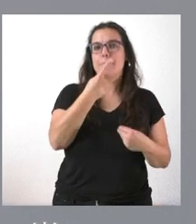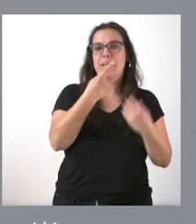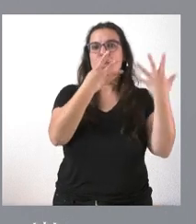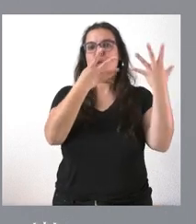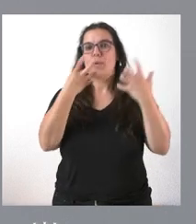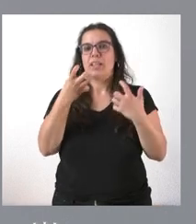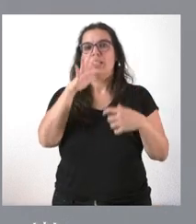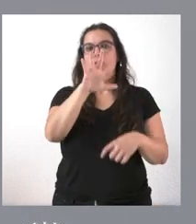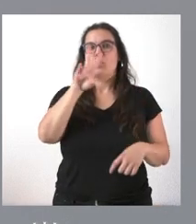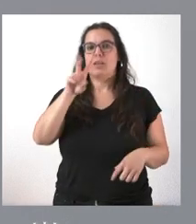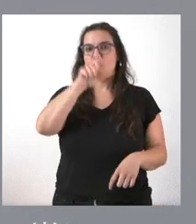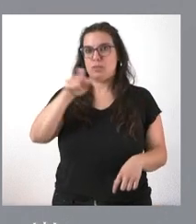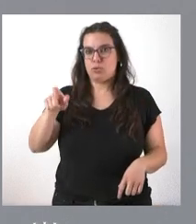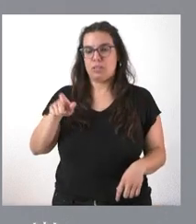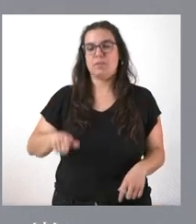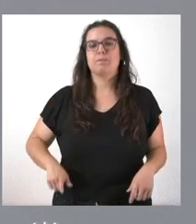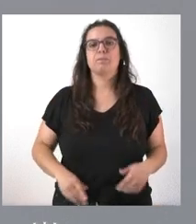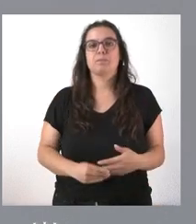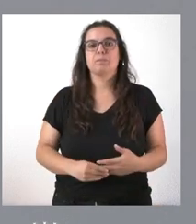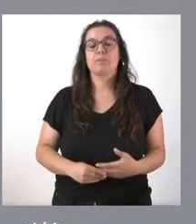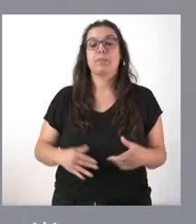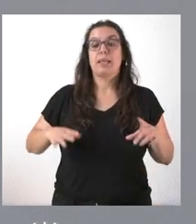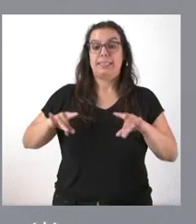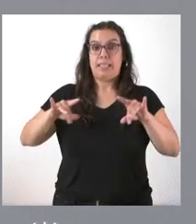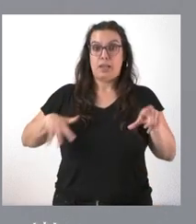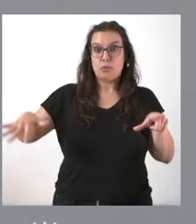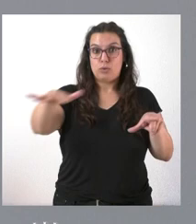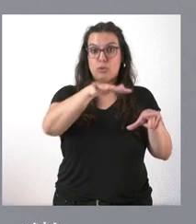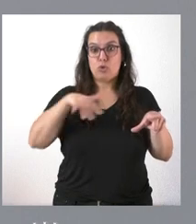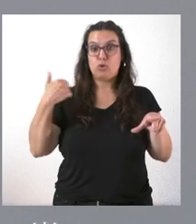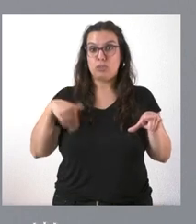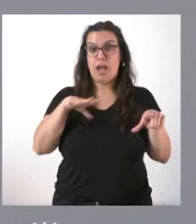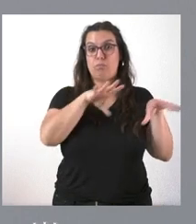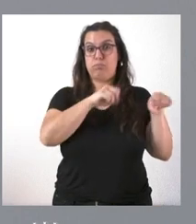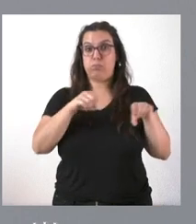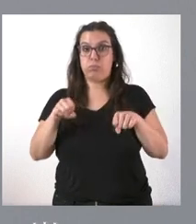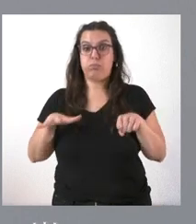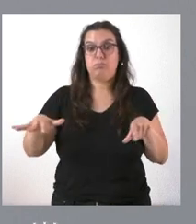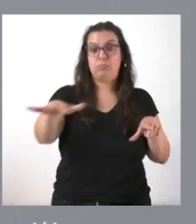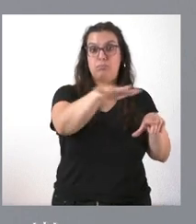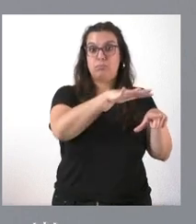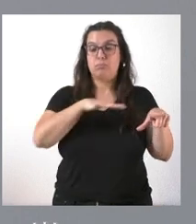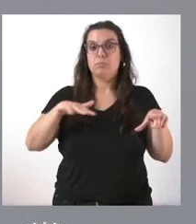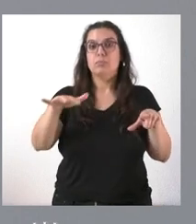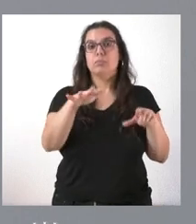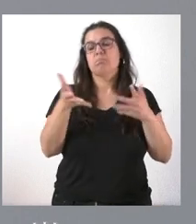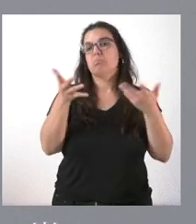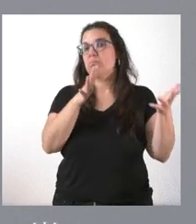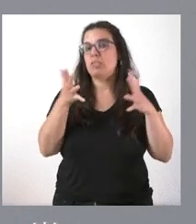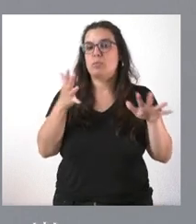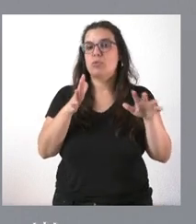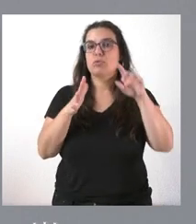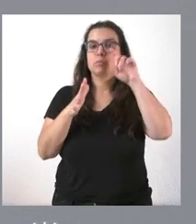1952 personas la superficie ocupada de ese parque tecnológico está en torno